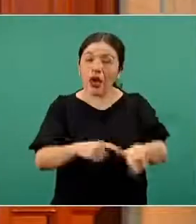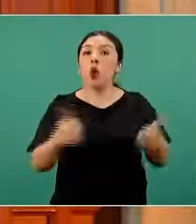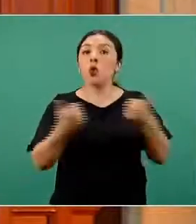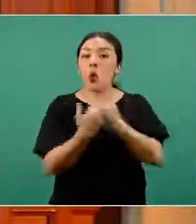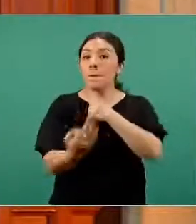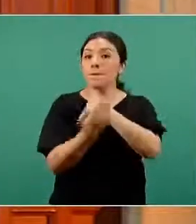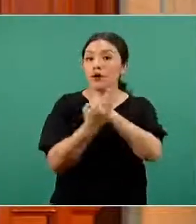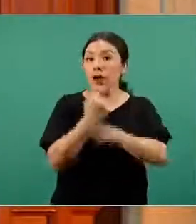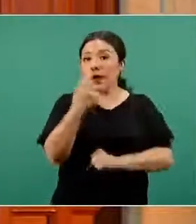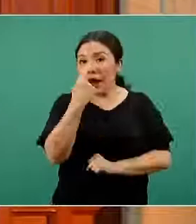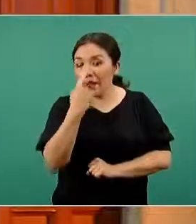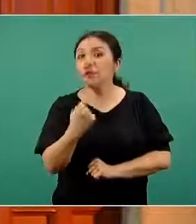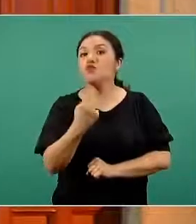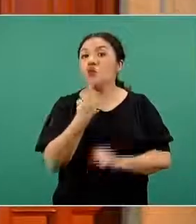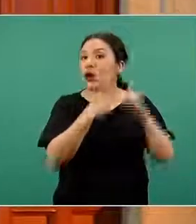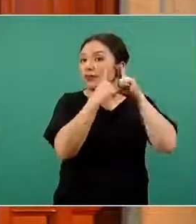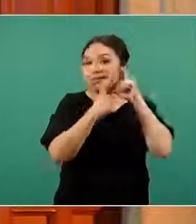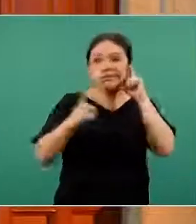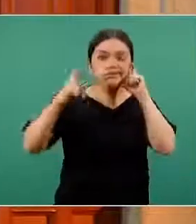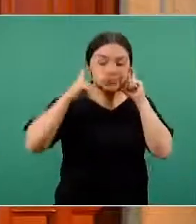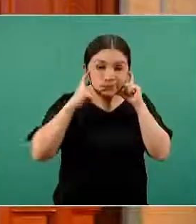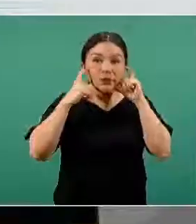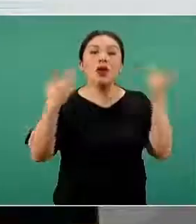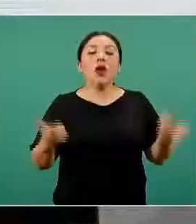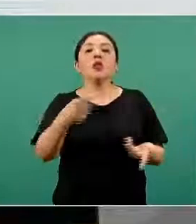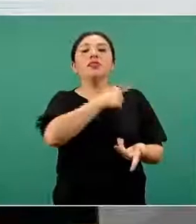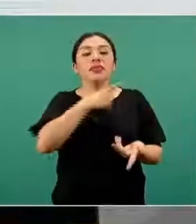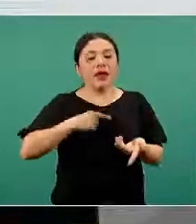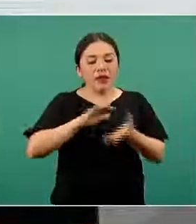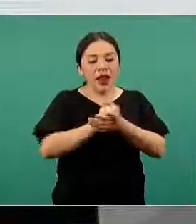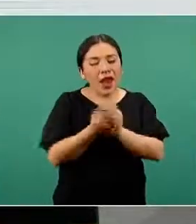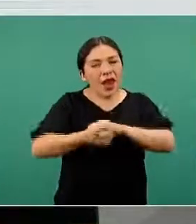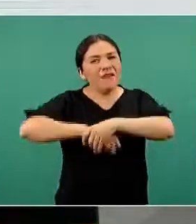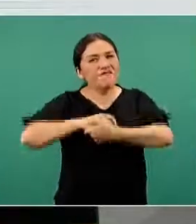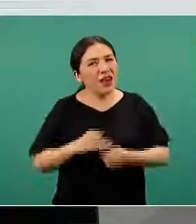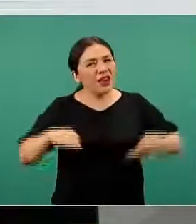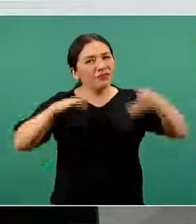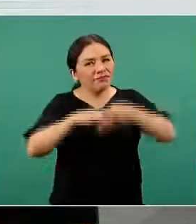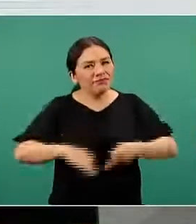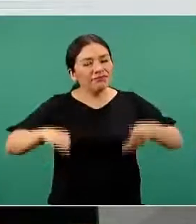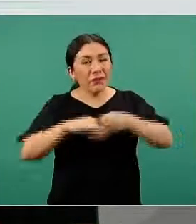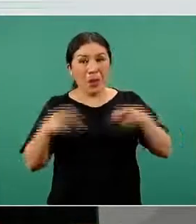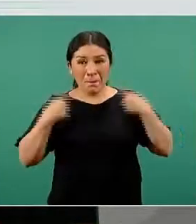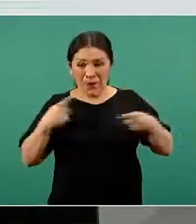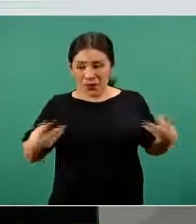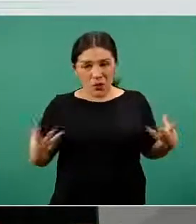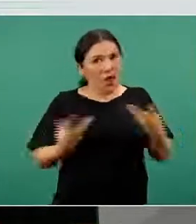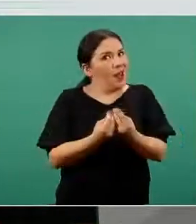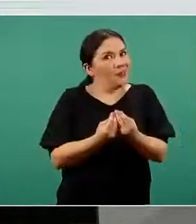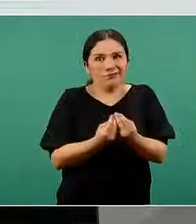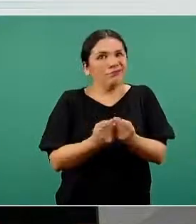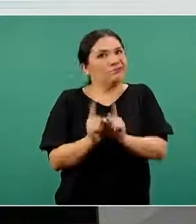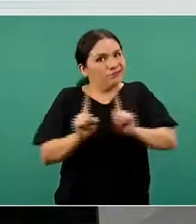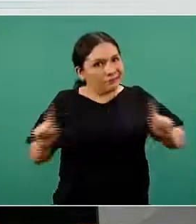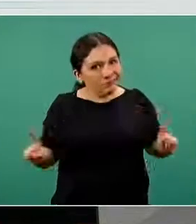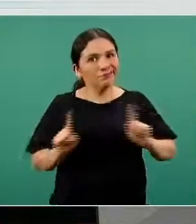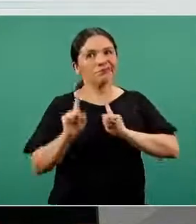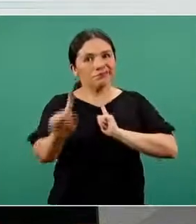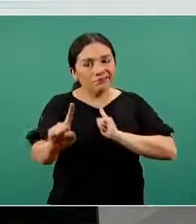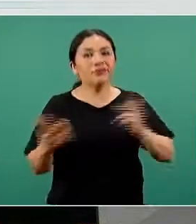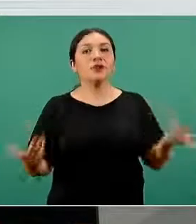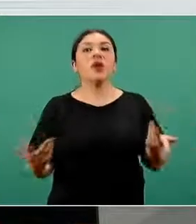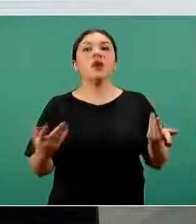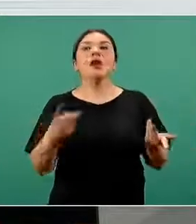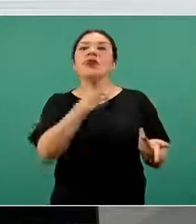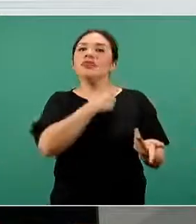y la boca hasta la barbilla, el hacer higiene de manos, el tener una sana distancia, el poder tener